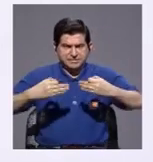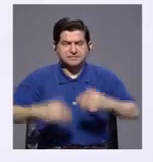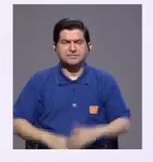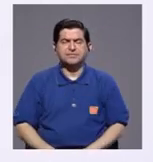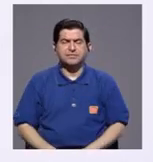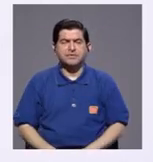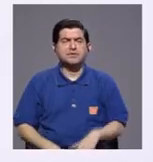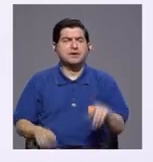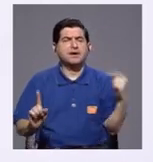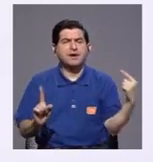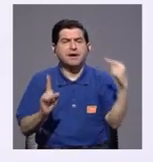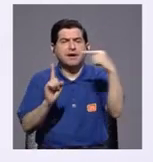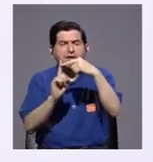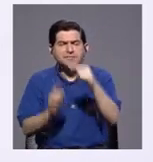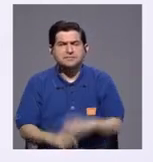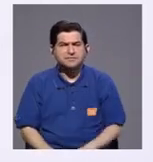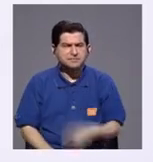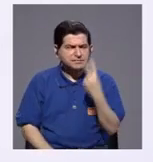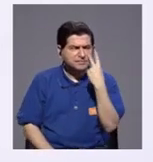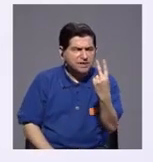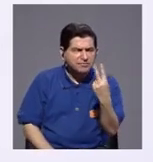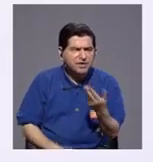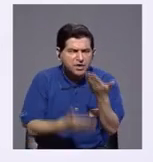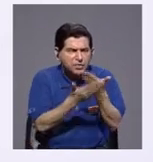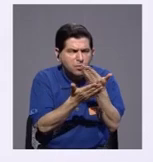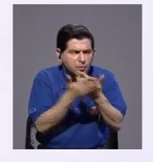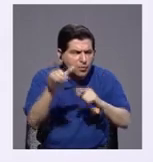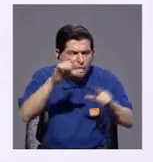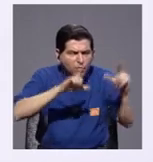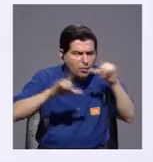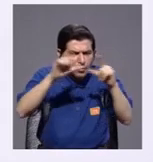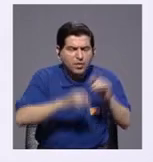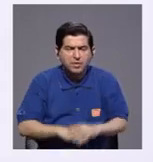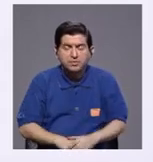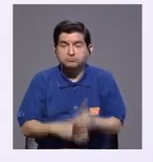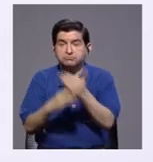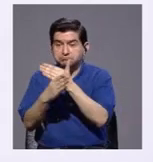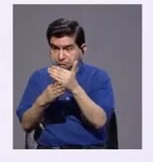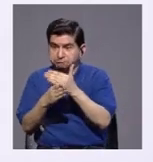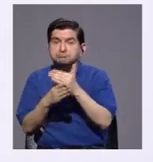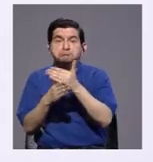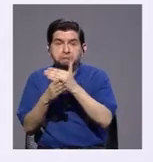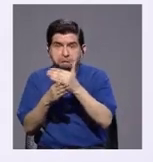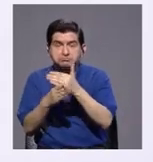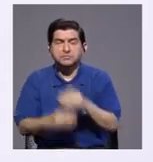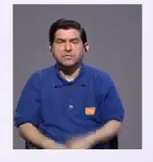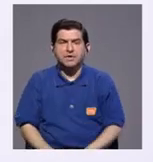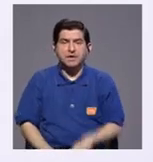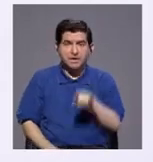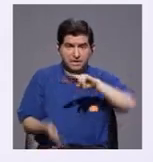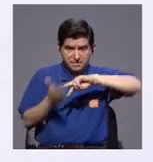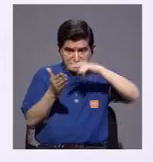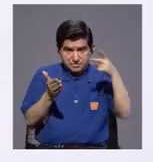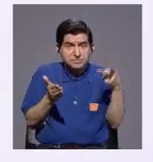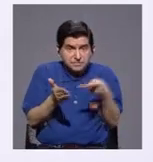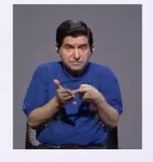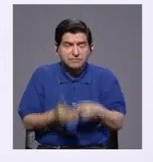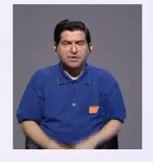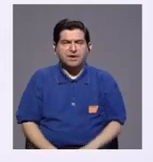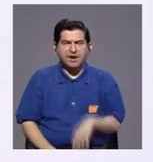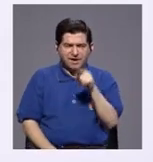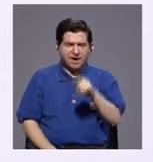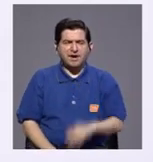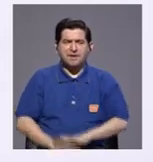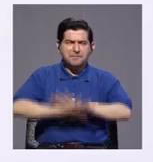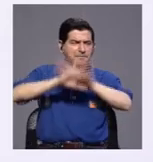llegado incluso hasta a ver nuestros ensayos de laboratorio a compartir y eso ha sido muy gráfico